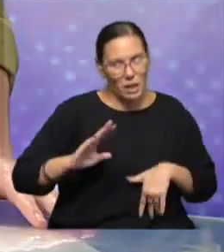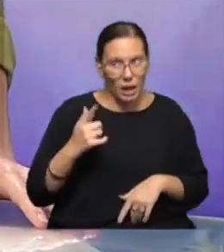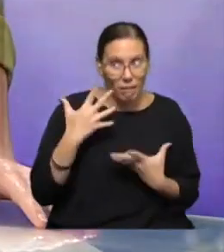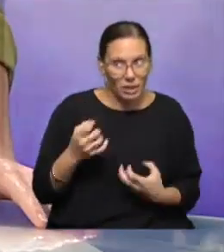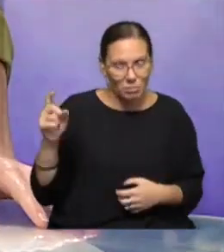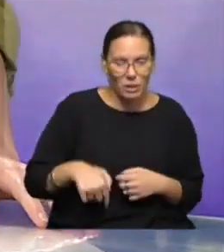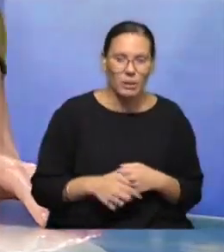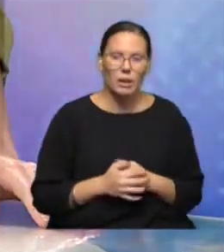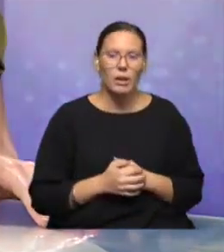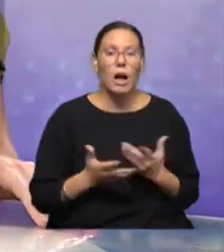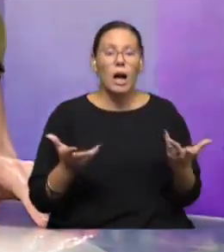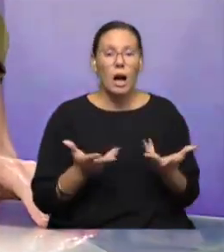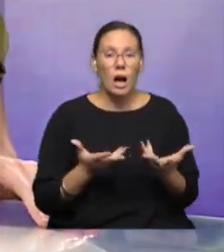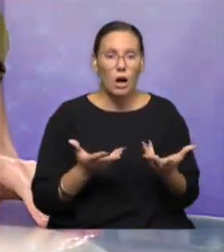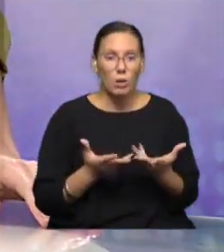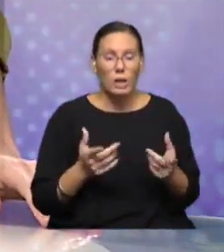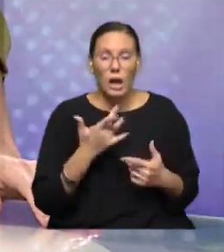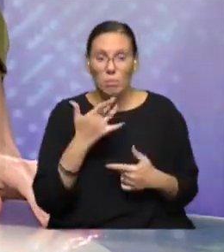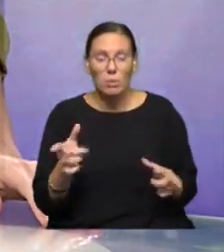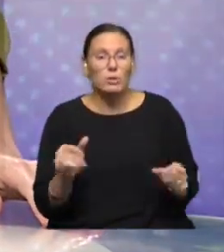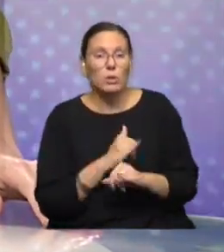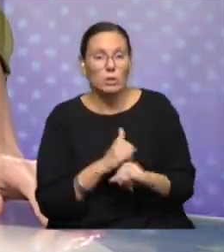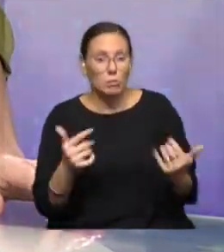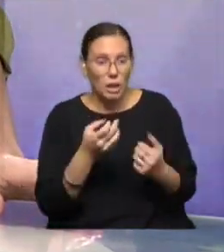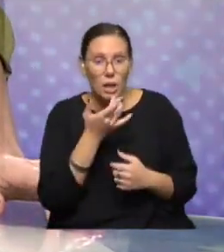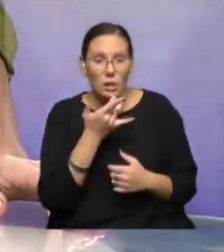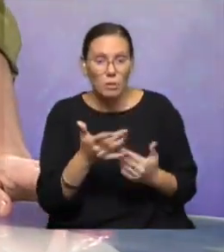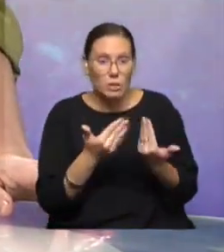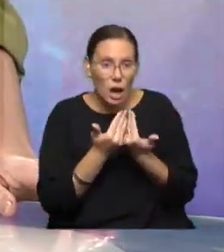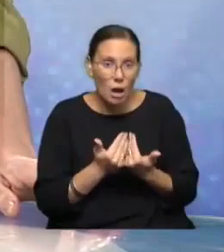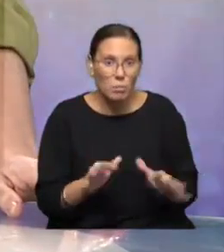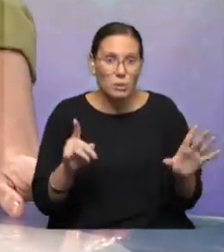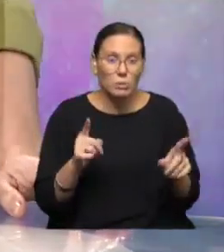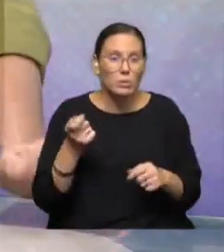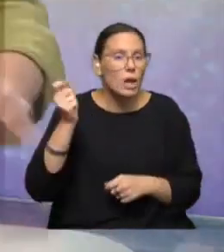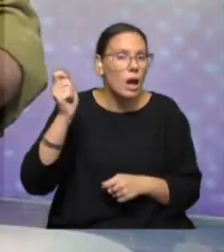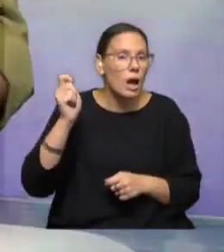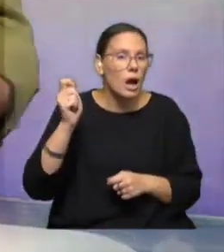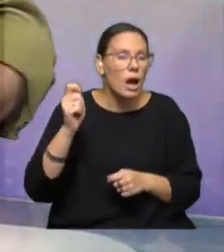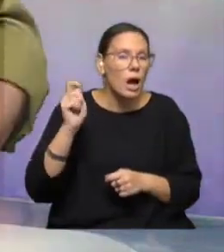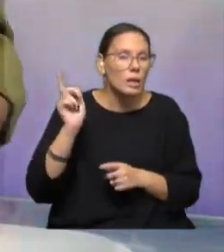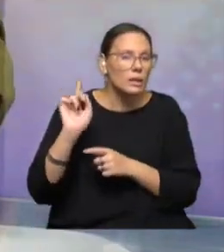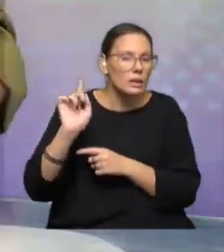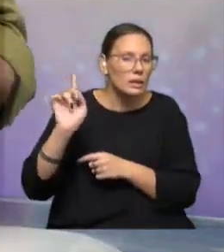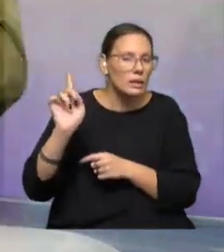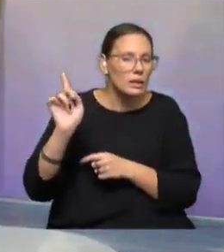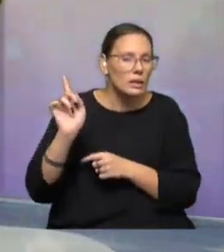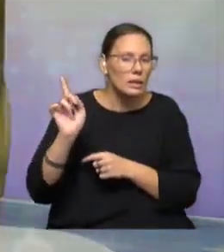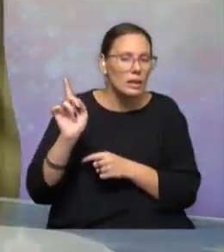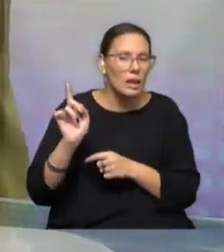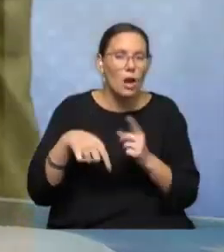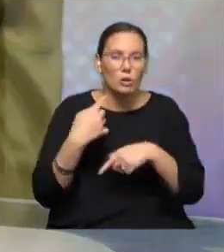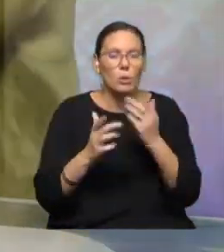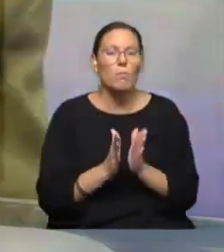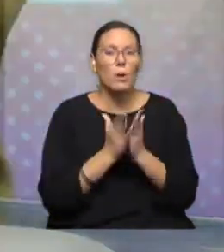Bueno ahora dijimos hermoso cierre y ahora una gran apertura porque Suena la campana del ring Exacto Suena la campana del ring y seguimos con